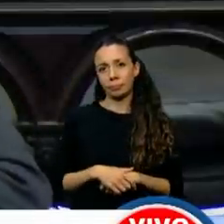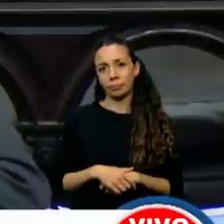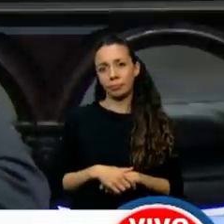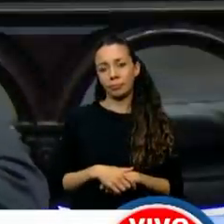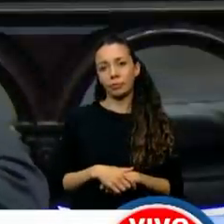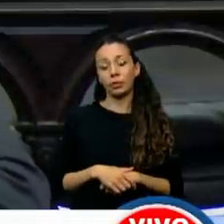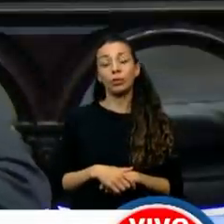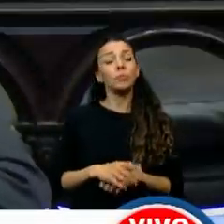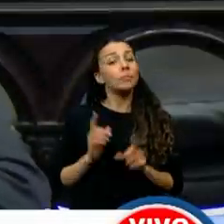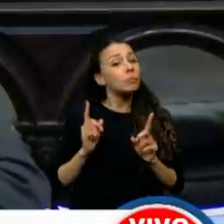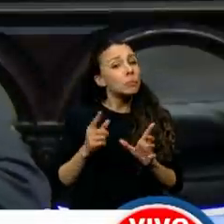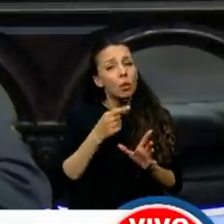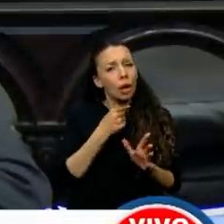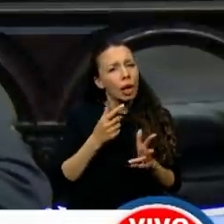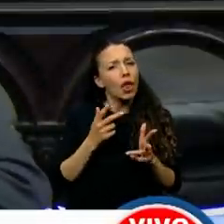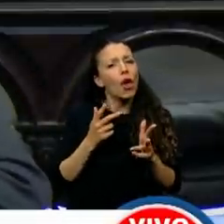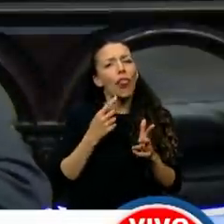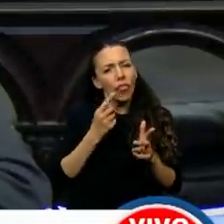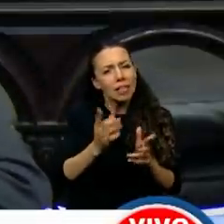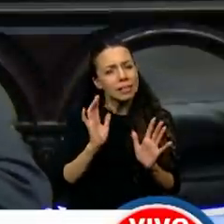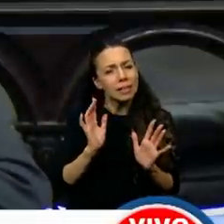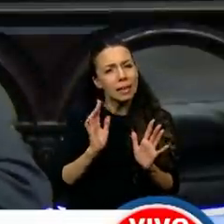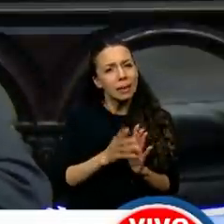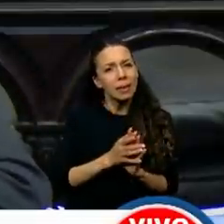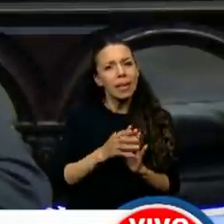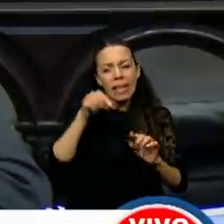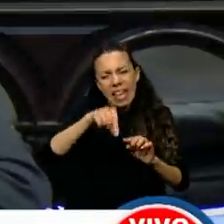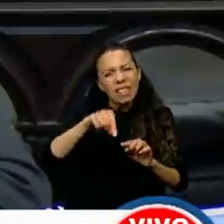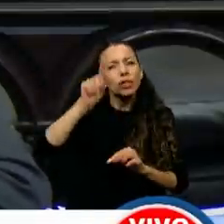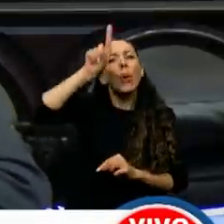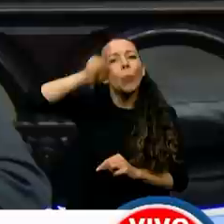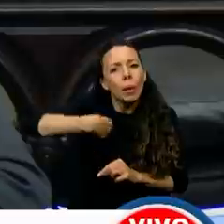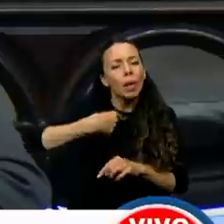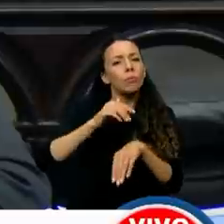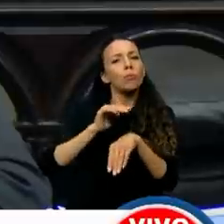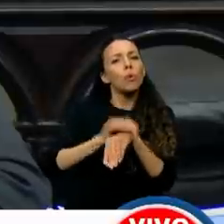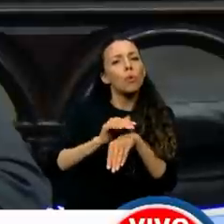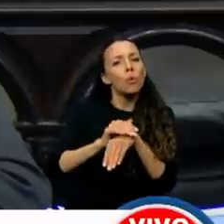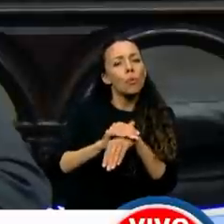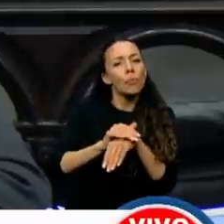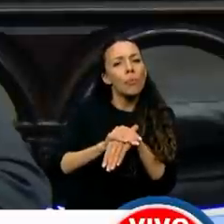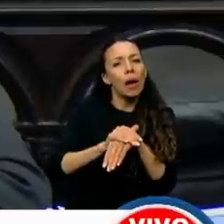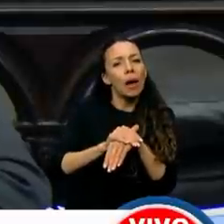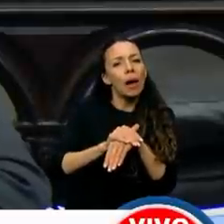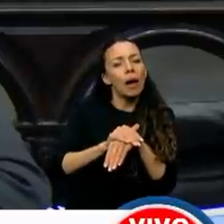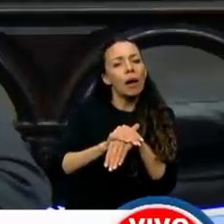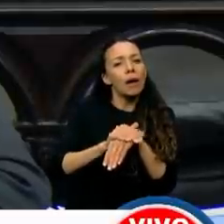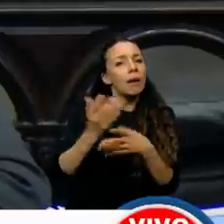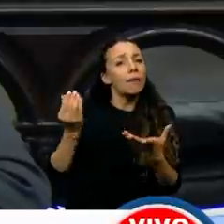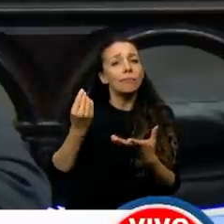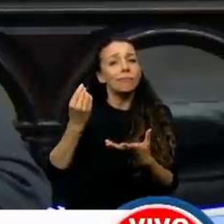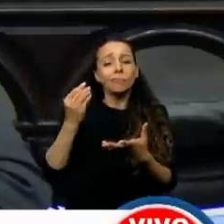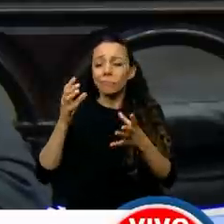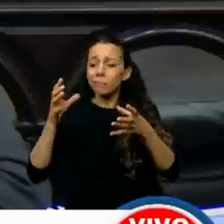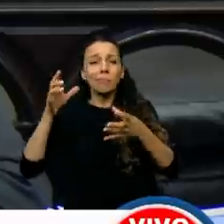señor presidente esto es consecuencia de una mirada absolutamente